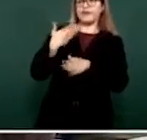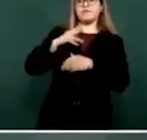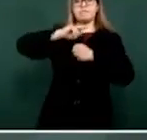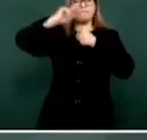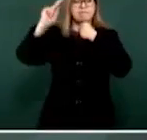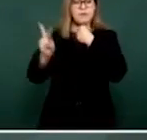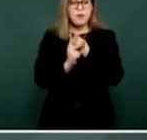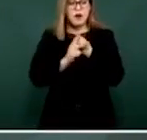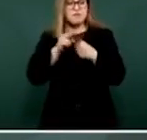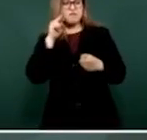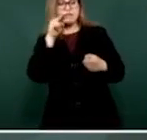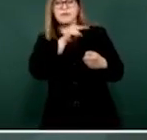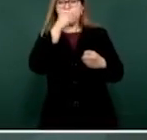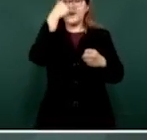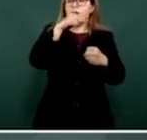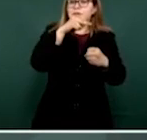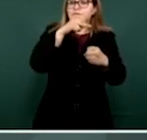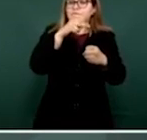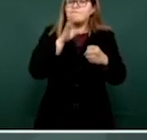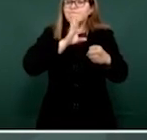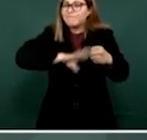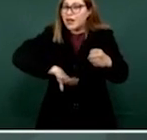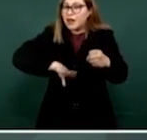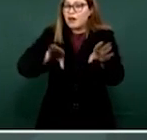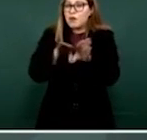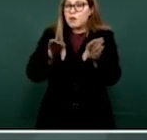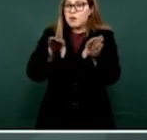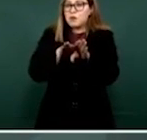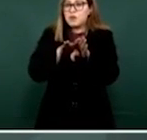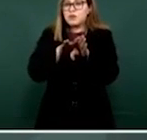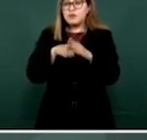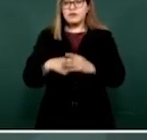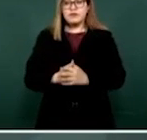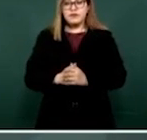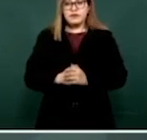mal visto por